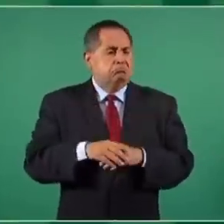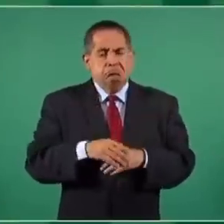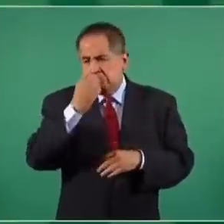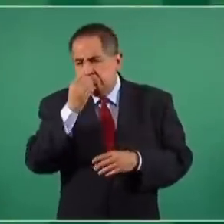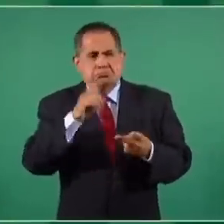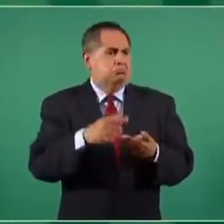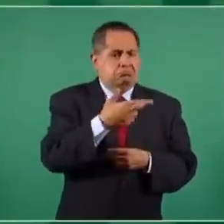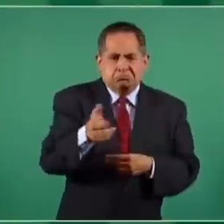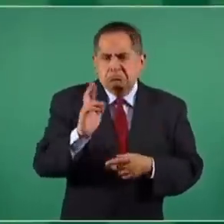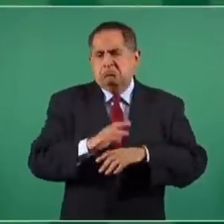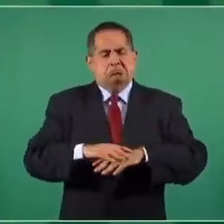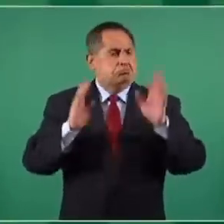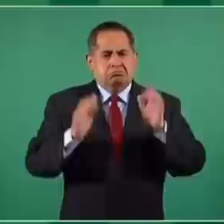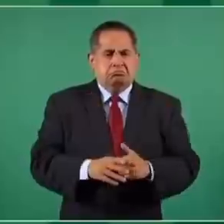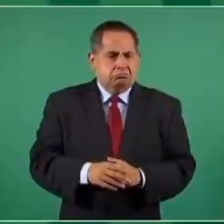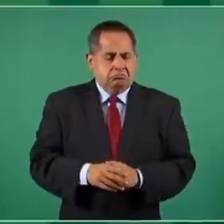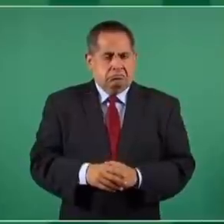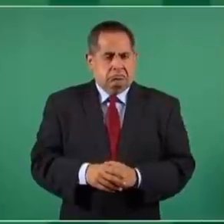fondas, a restaurantes,